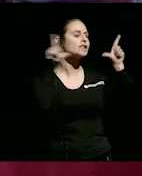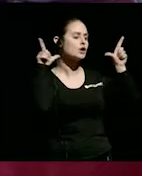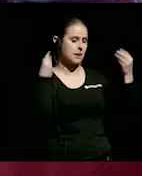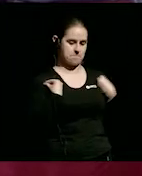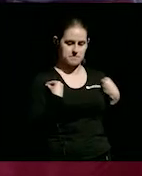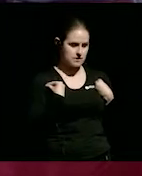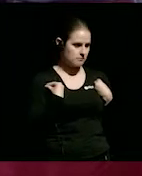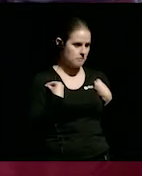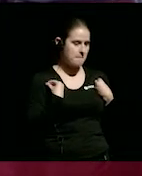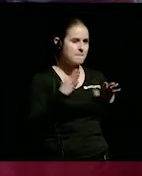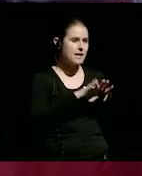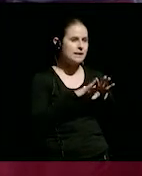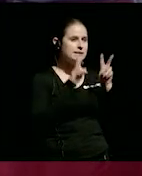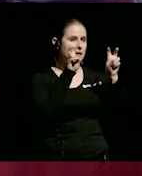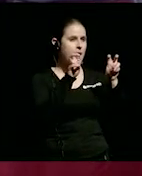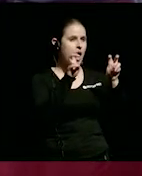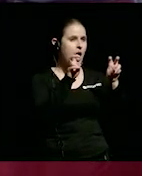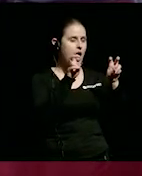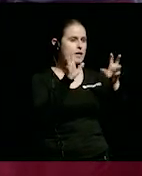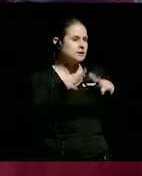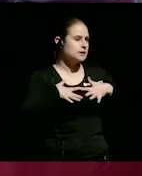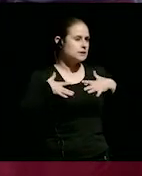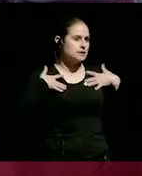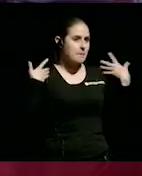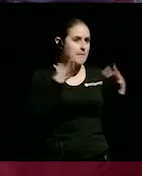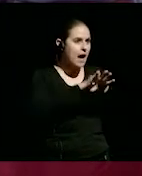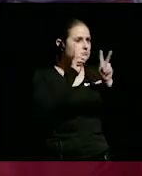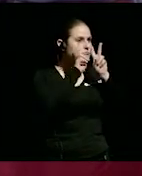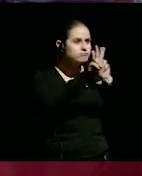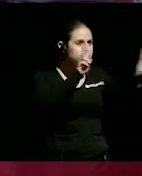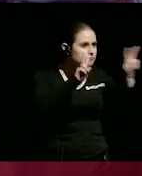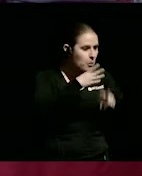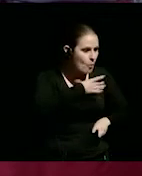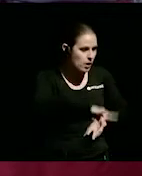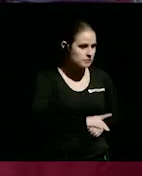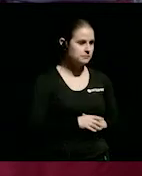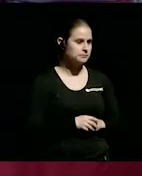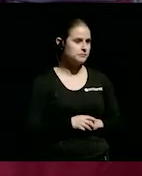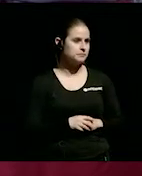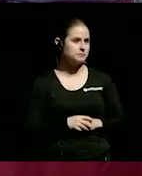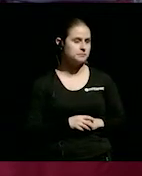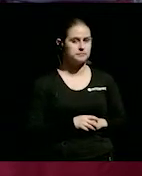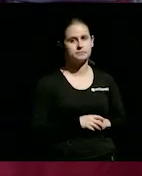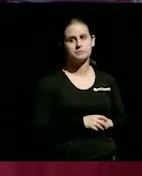y aflorar a la superficie, manifestarse.